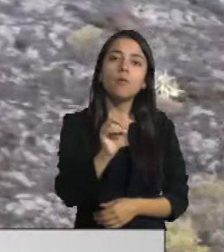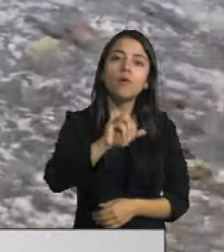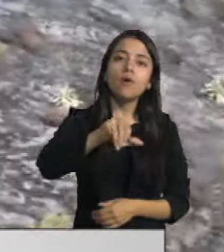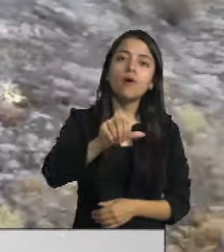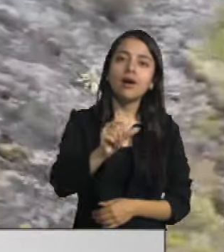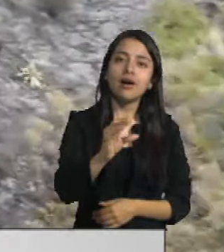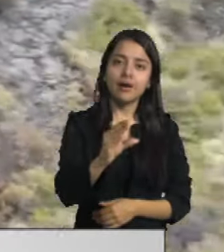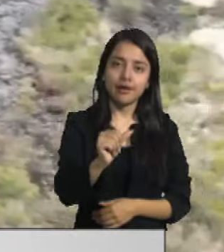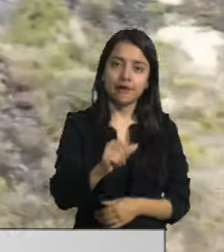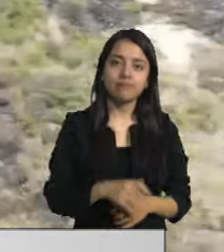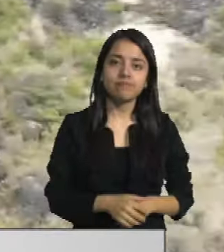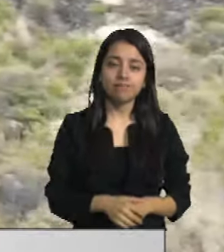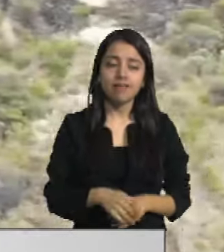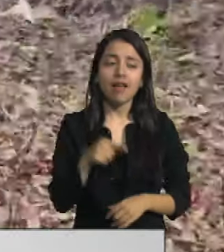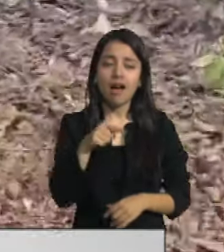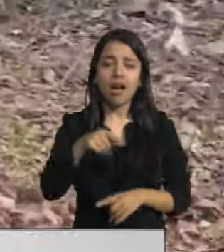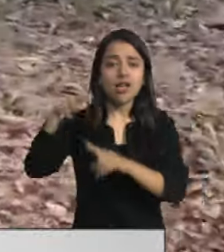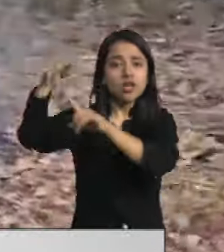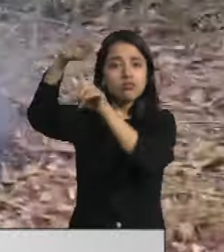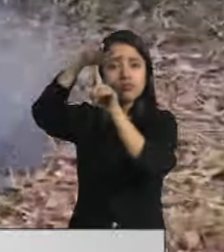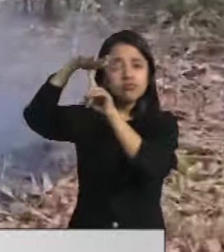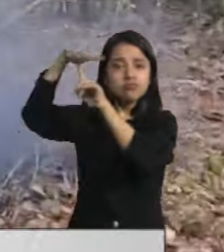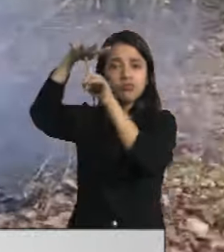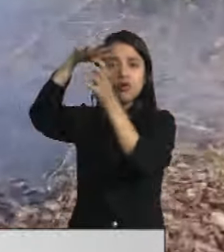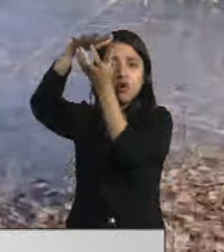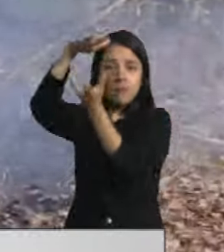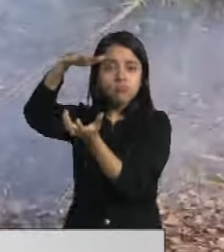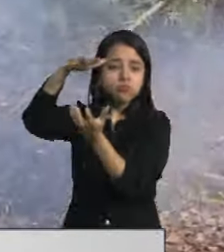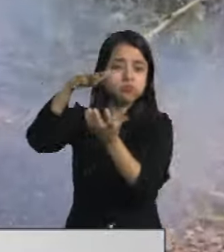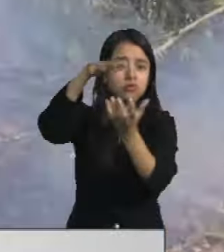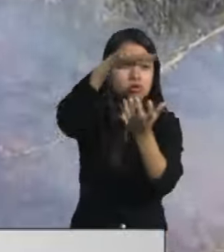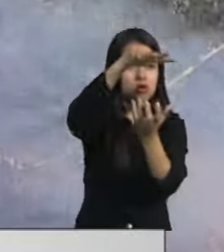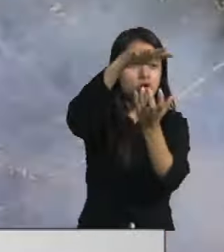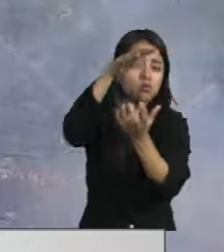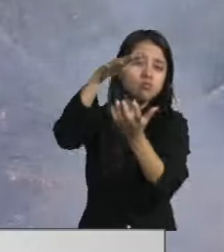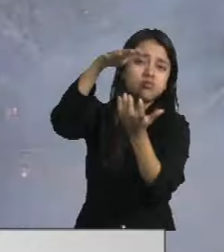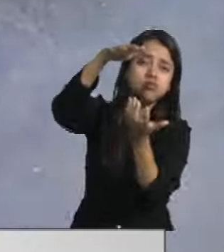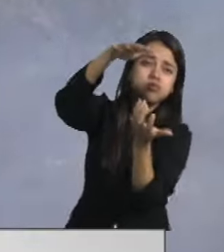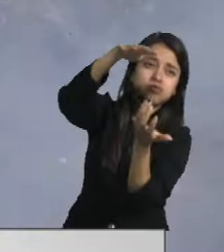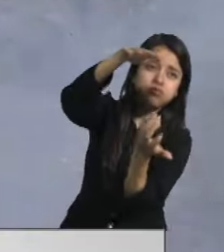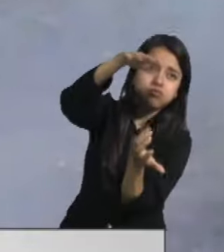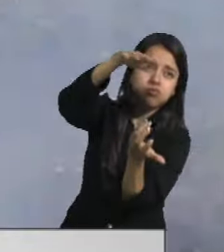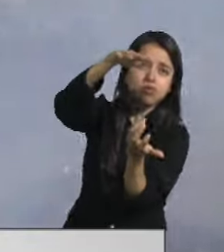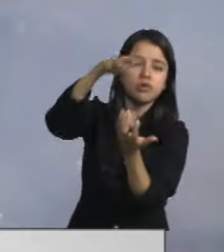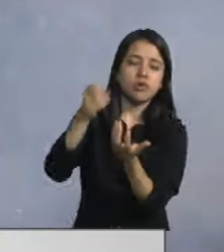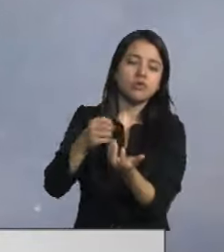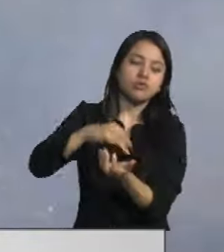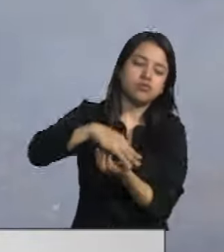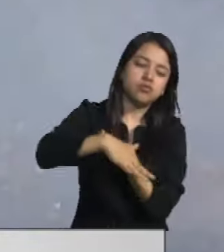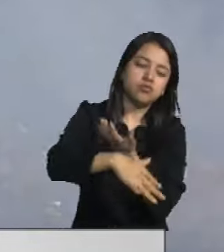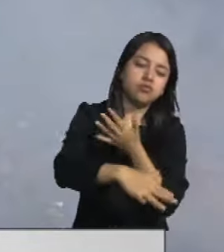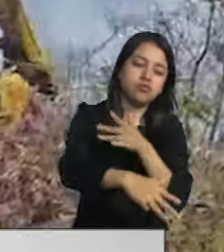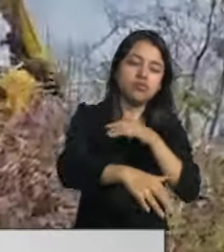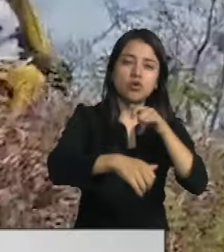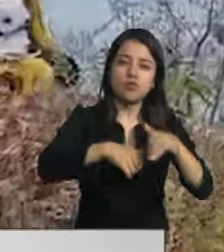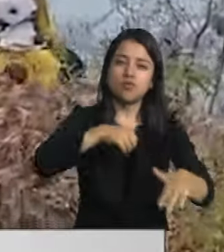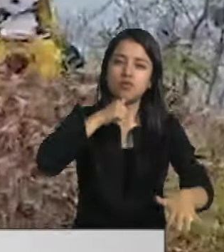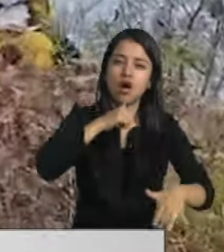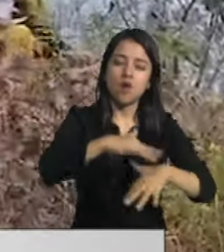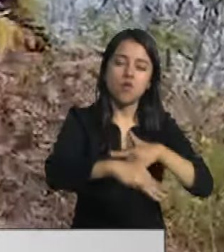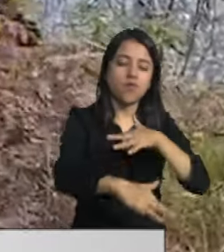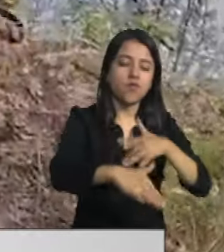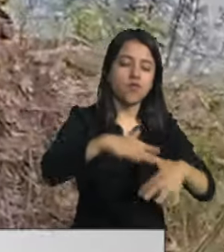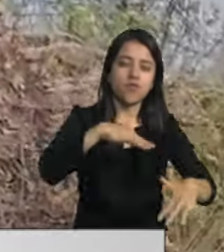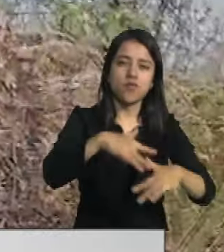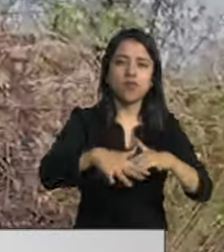autoridades adelantan descargas, especialmente la Fuerza Aérea Colombiana. Noticentro 1 CMI hizo un sobrevuelo justamente